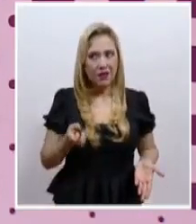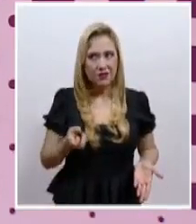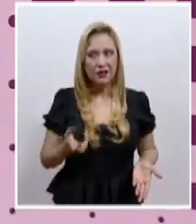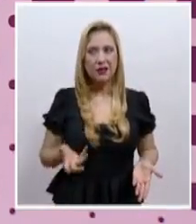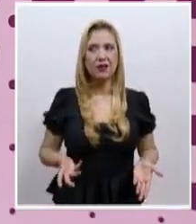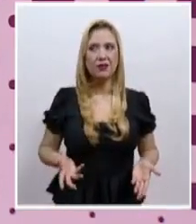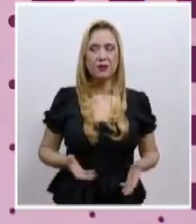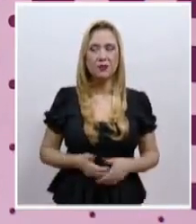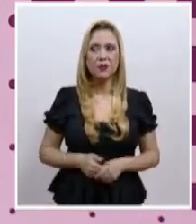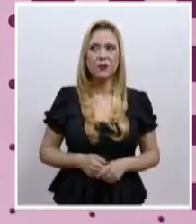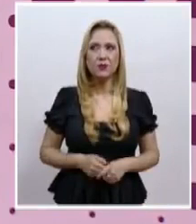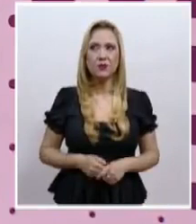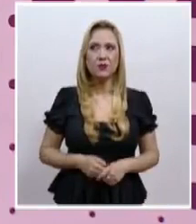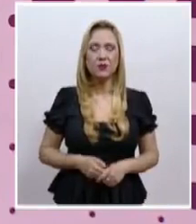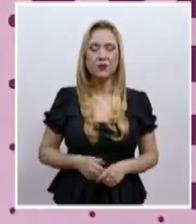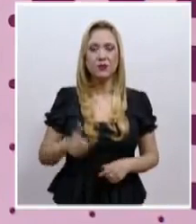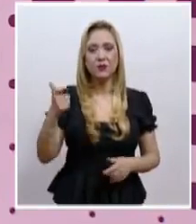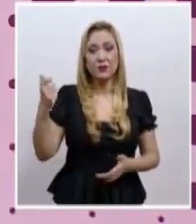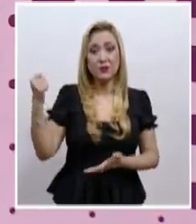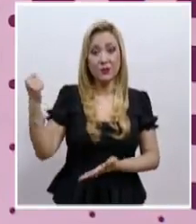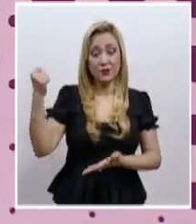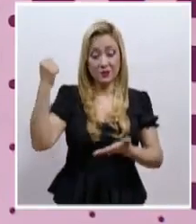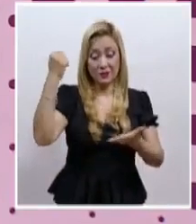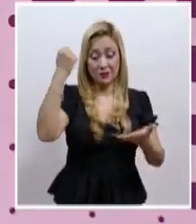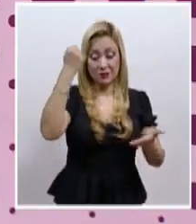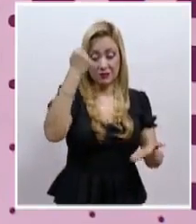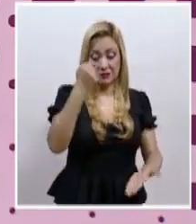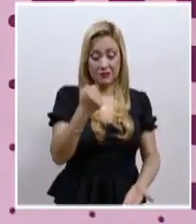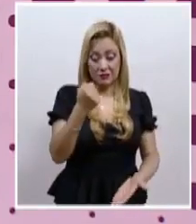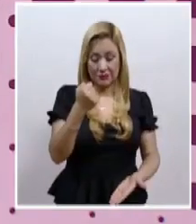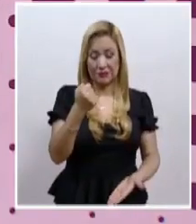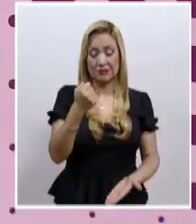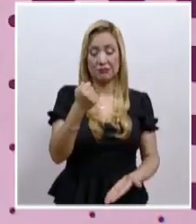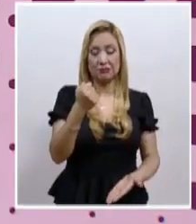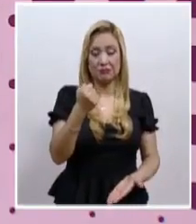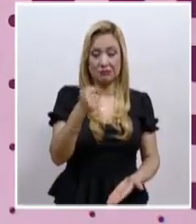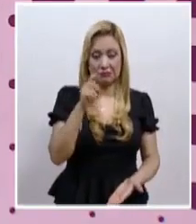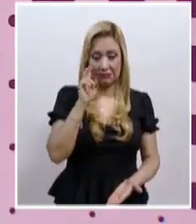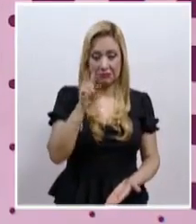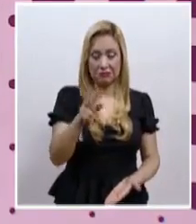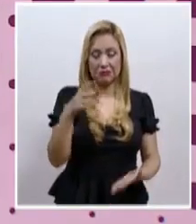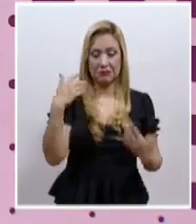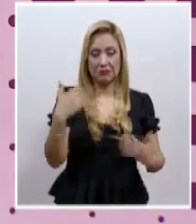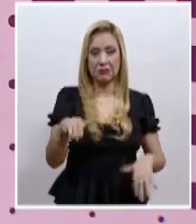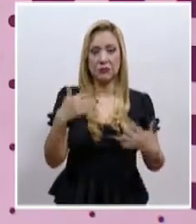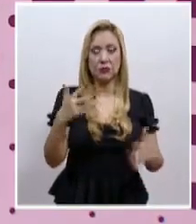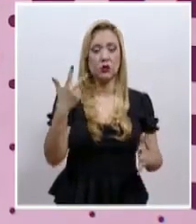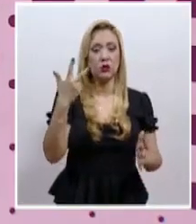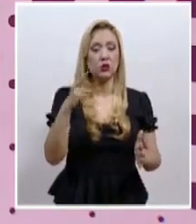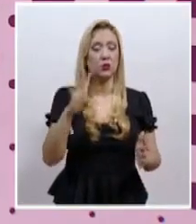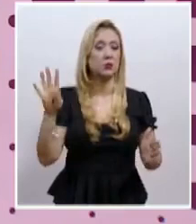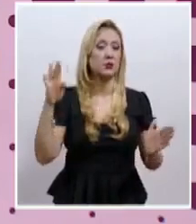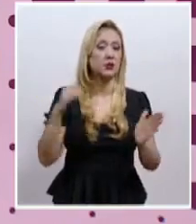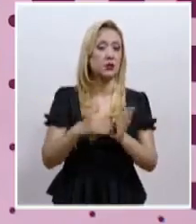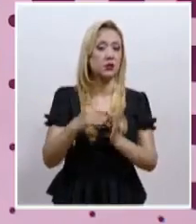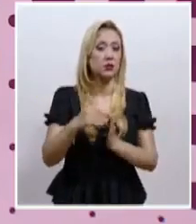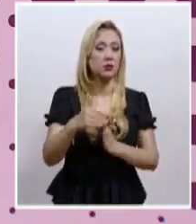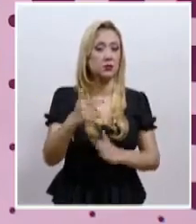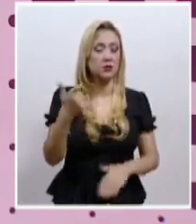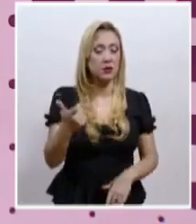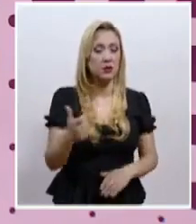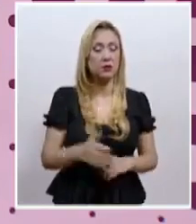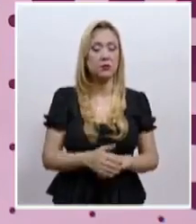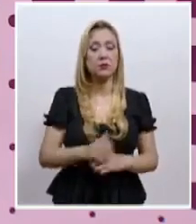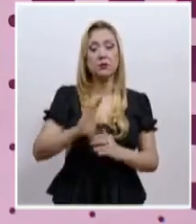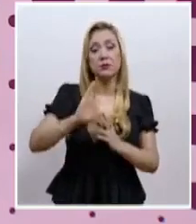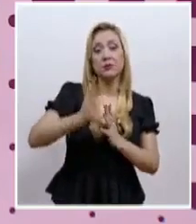carga de un presupuesto como el que tenemos enfrente de nosotros ahora por cerca de 8 billones de pesos, la